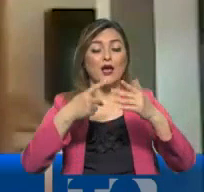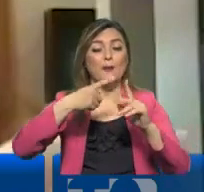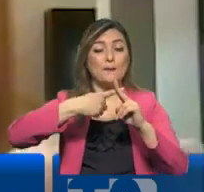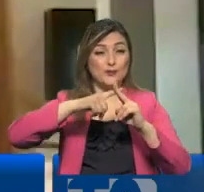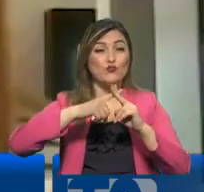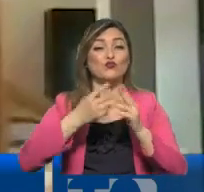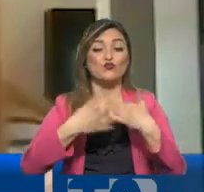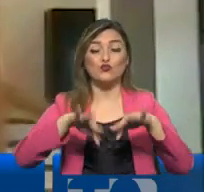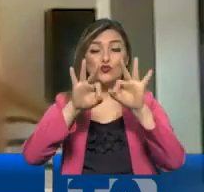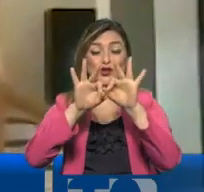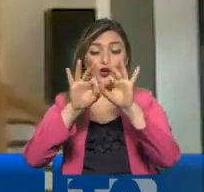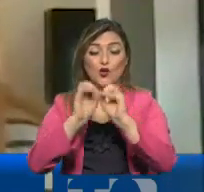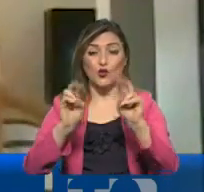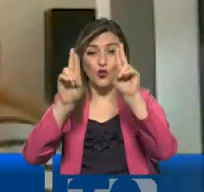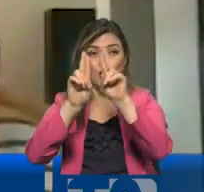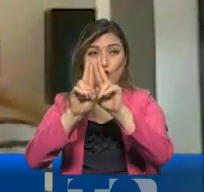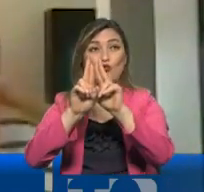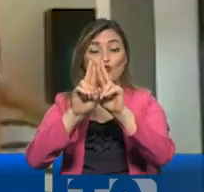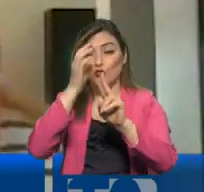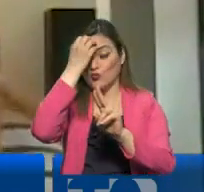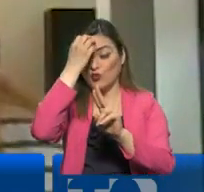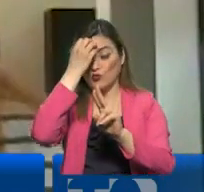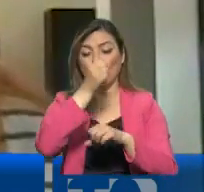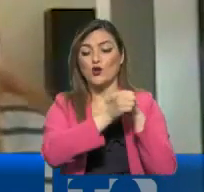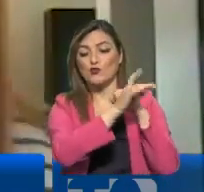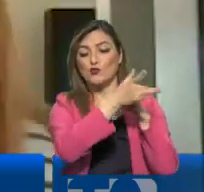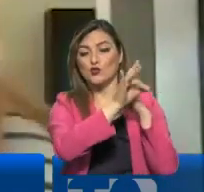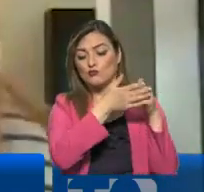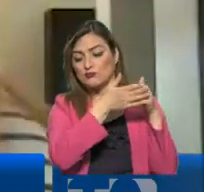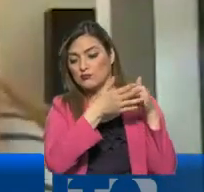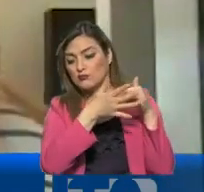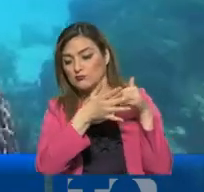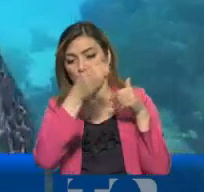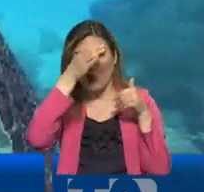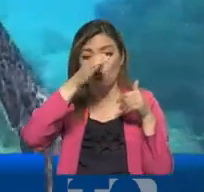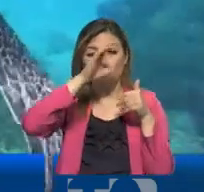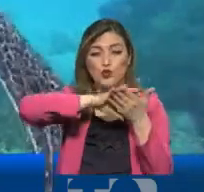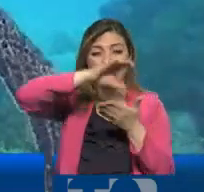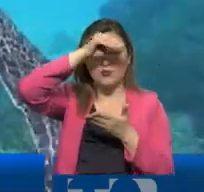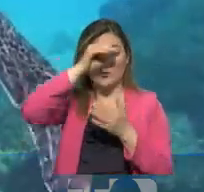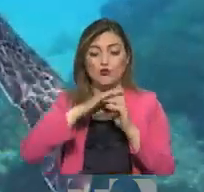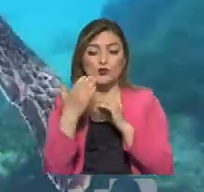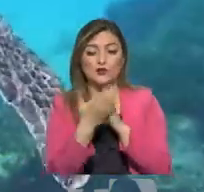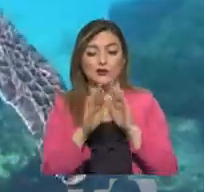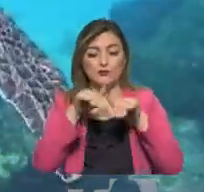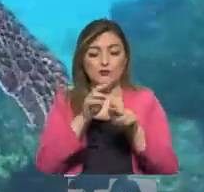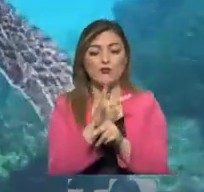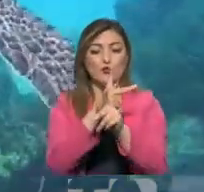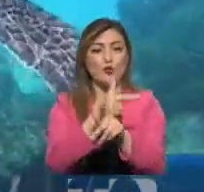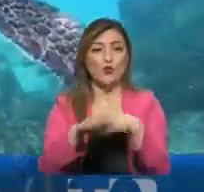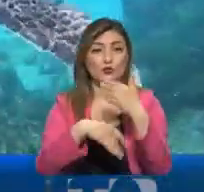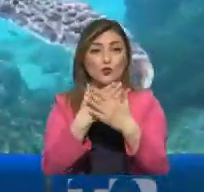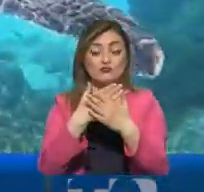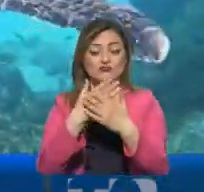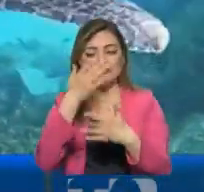La UNESCO promueve estos 7 principios desde el 2018 para generar cultura oceánica. Así como todos coinciden en que el mar